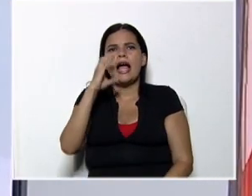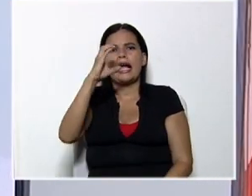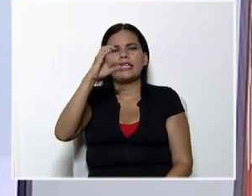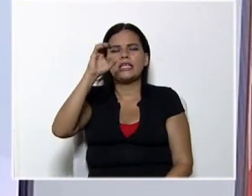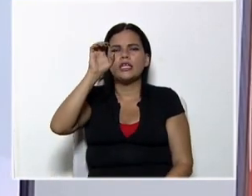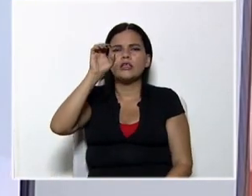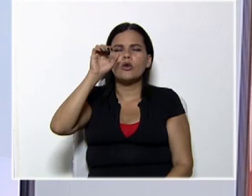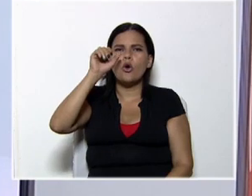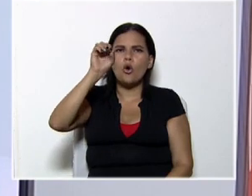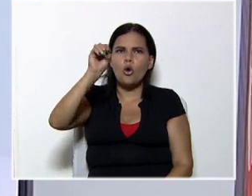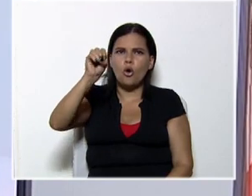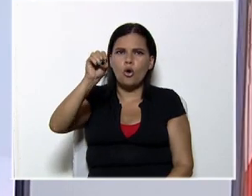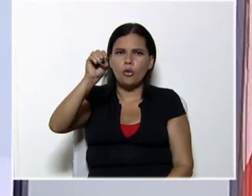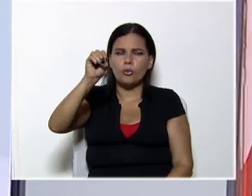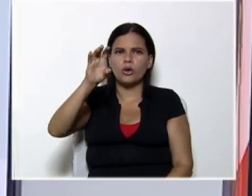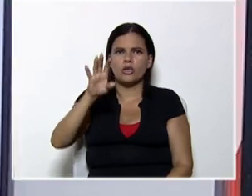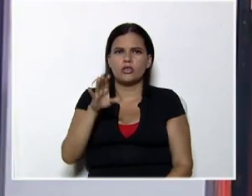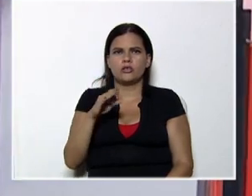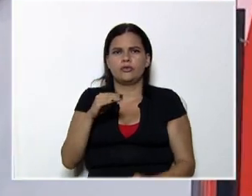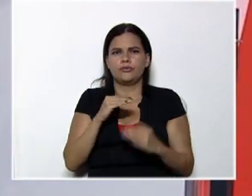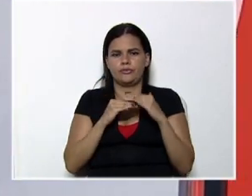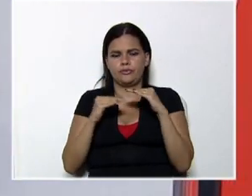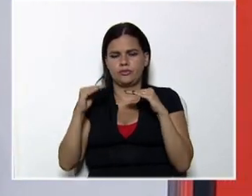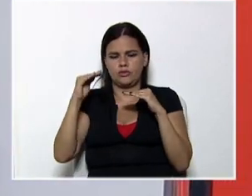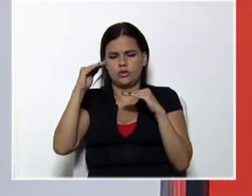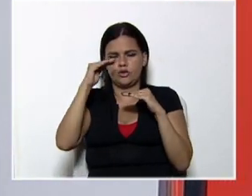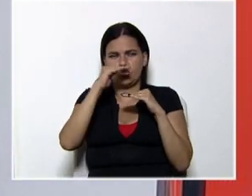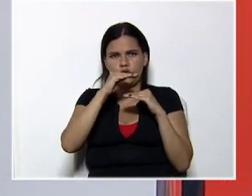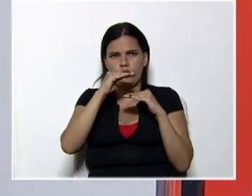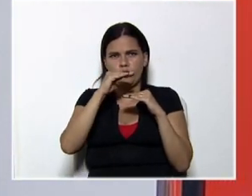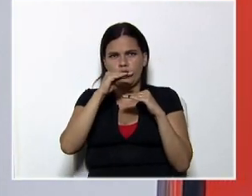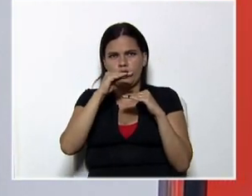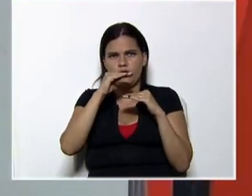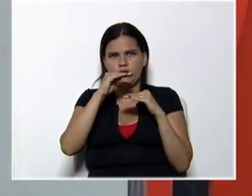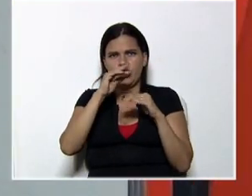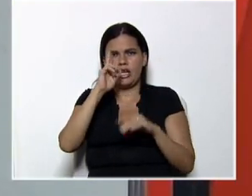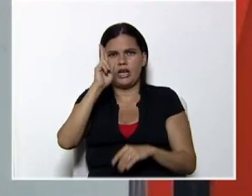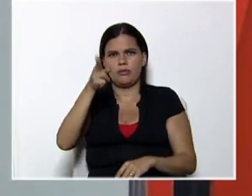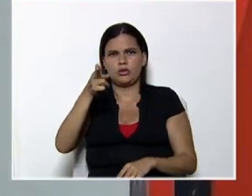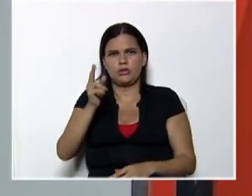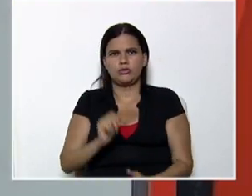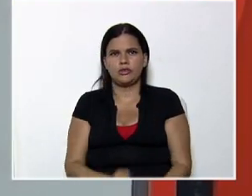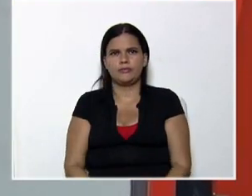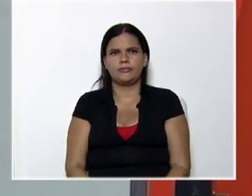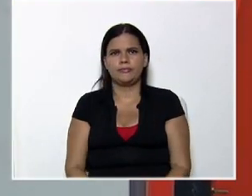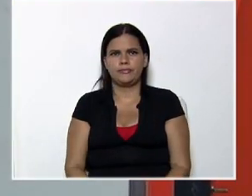Entonces, hacemos el despeje, tendríamos que seno